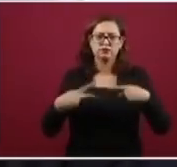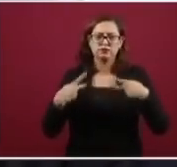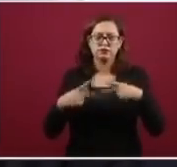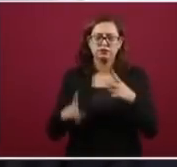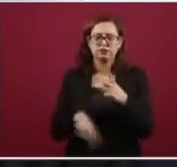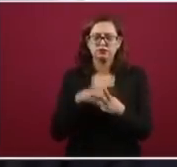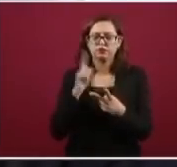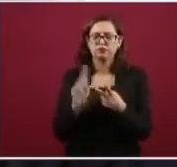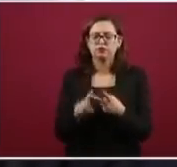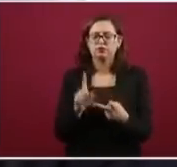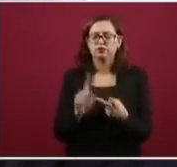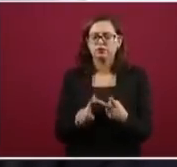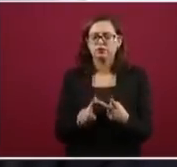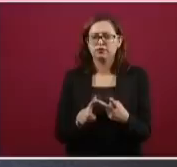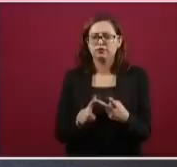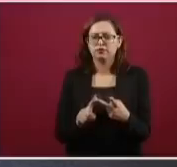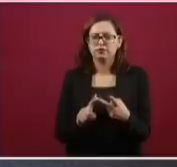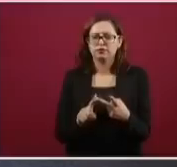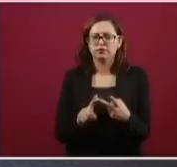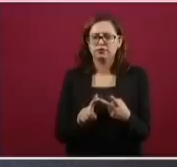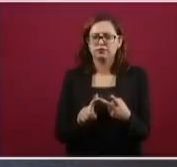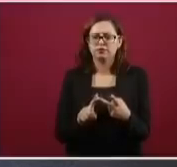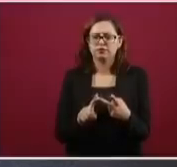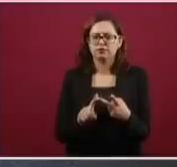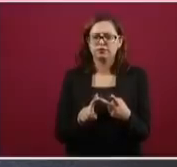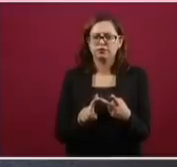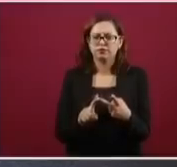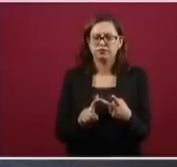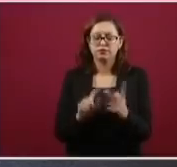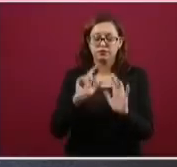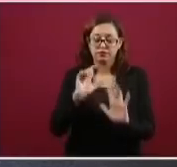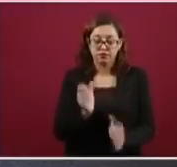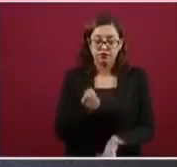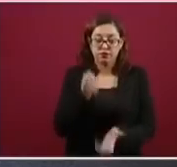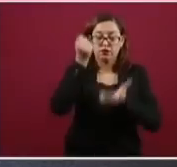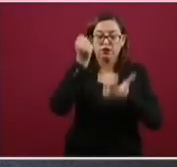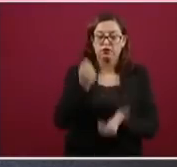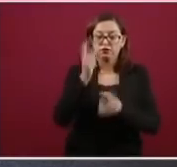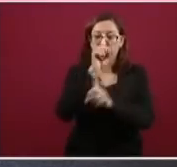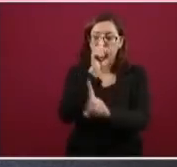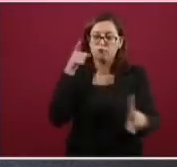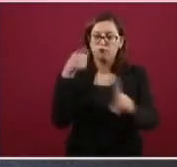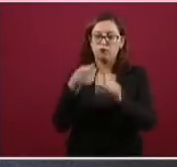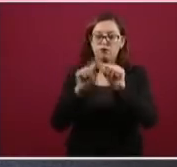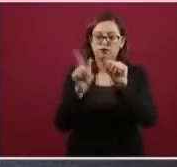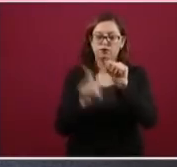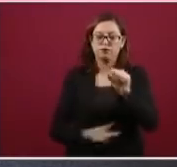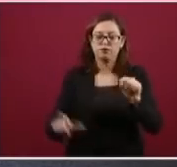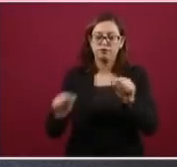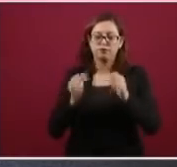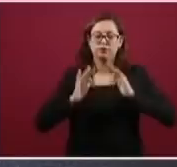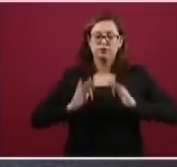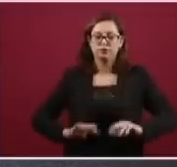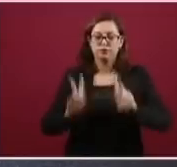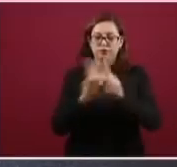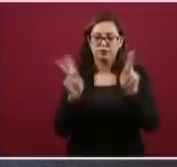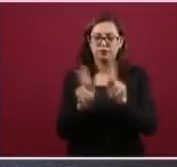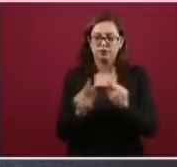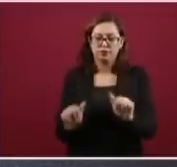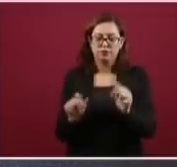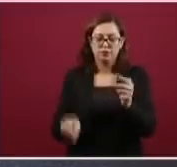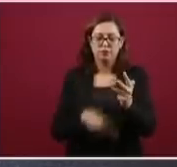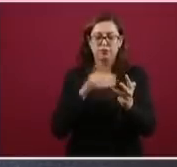privilegiar en el presupuesto los recursos asociados para la seguridad y la paz para méxico y el tercero tiene que ver con la reactivación